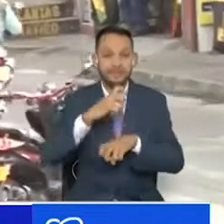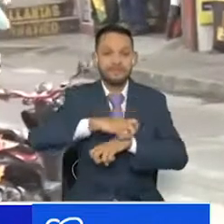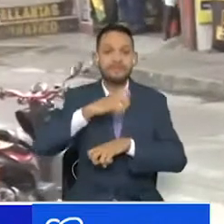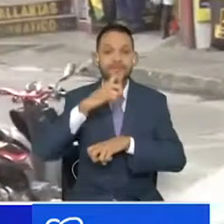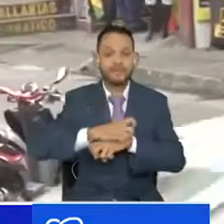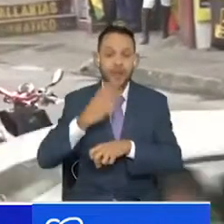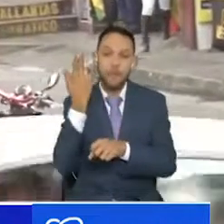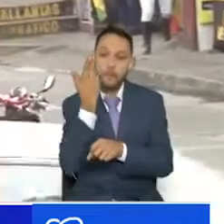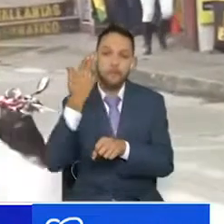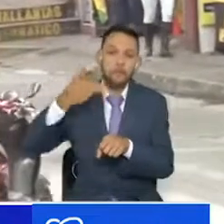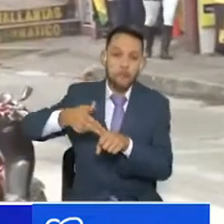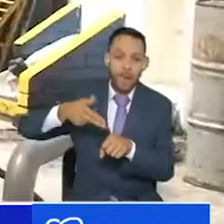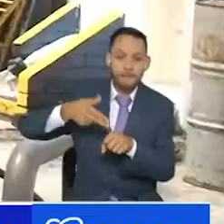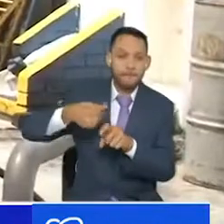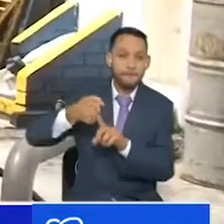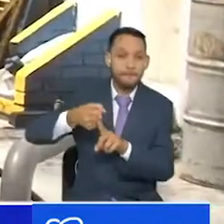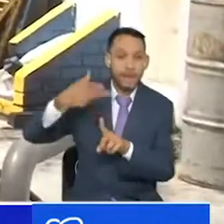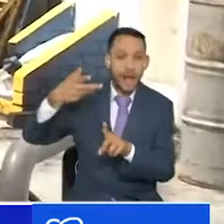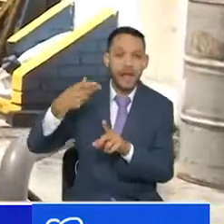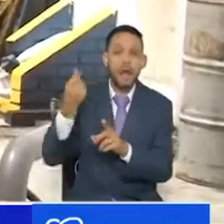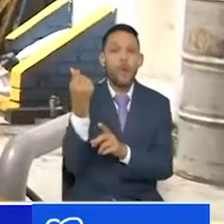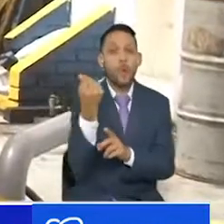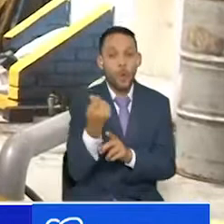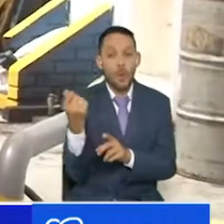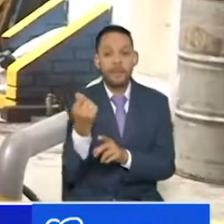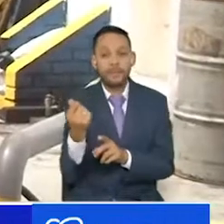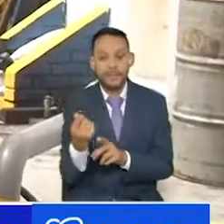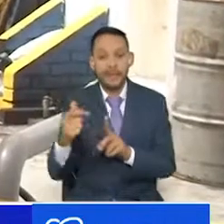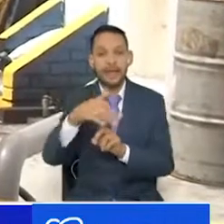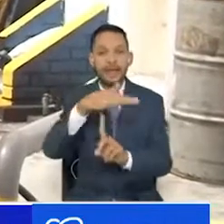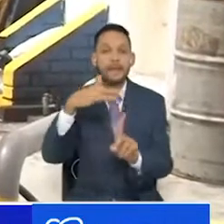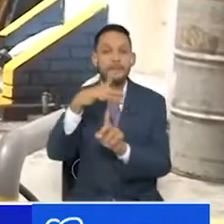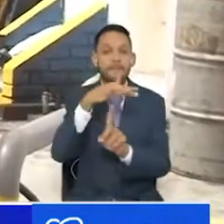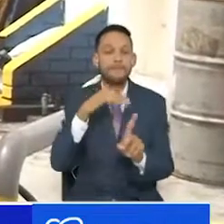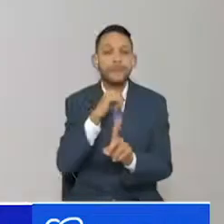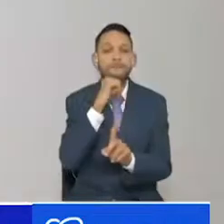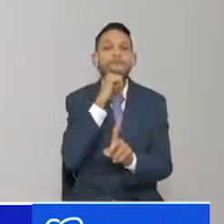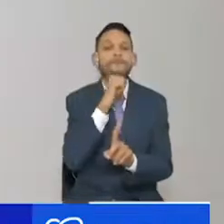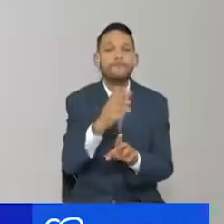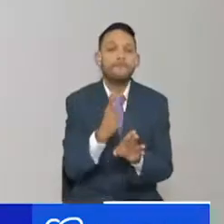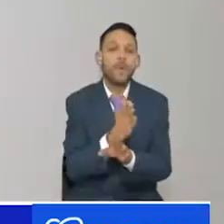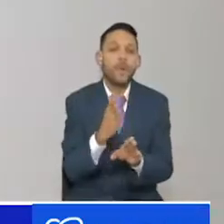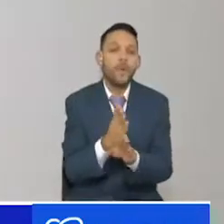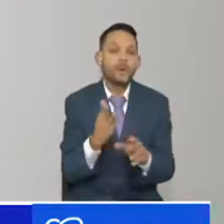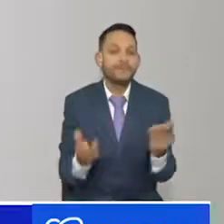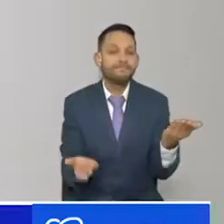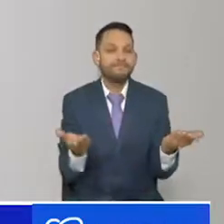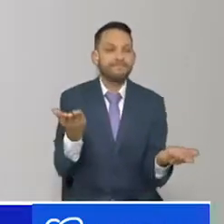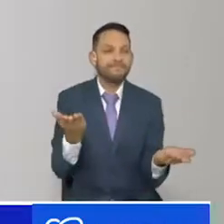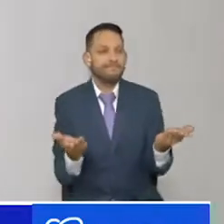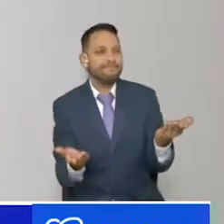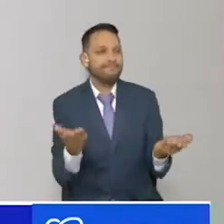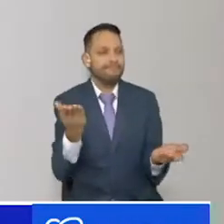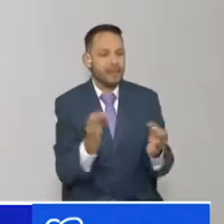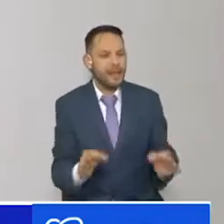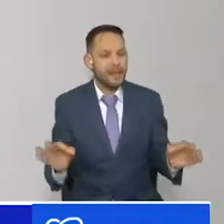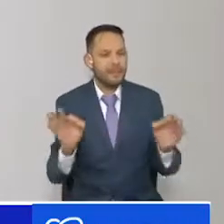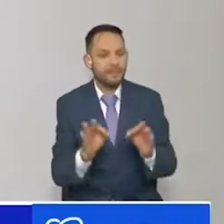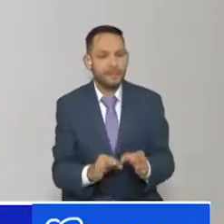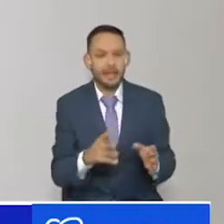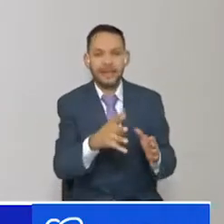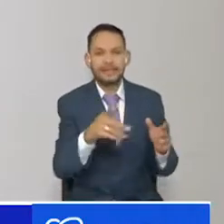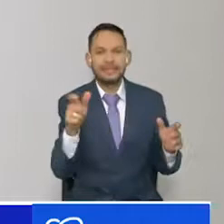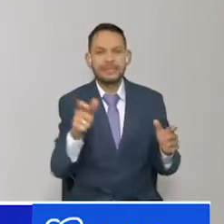biocombustibles no serán los precios pero si en lo ambiental la forma de sortear esta situación pues es bajar